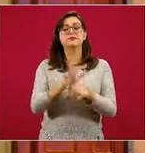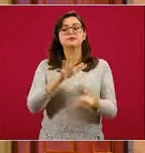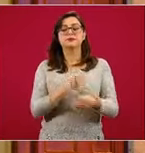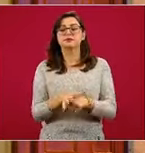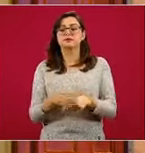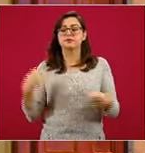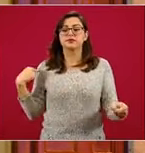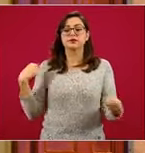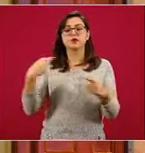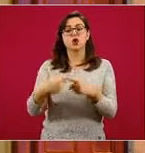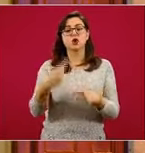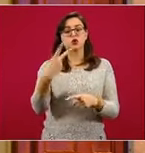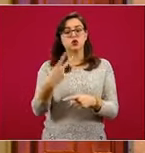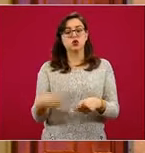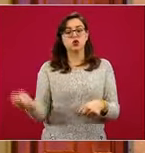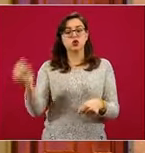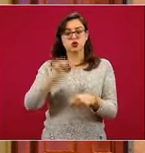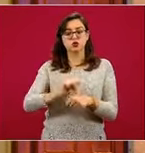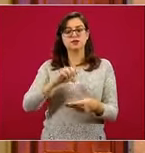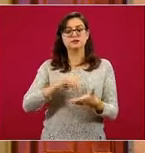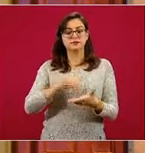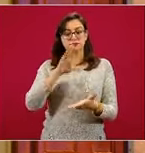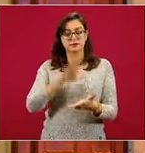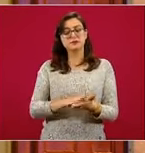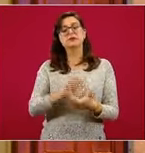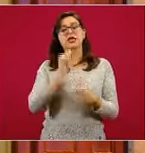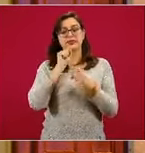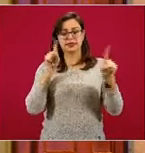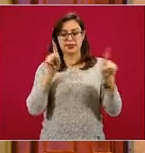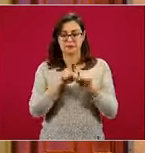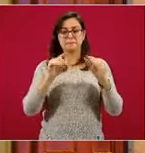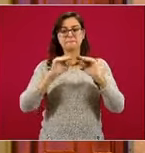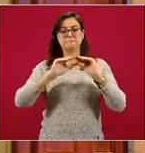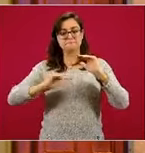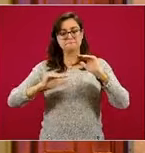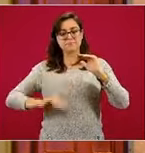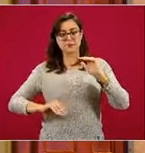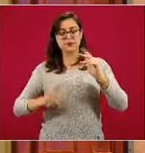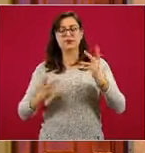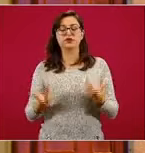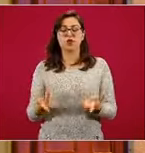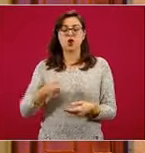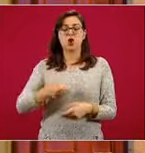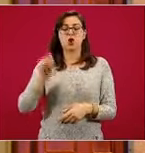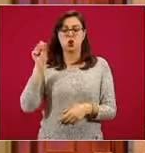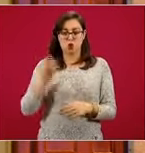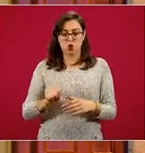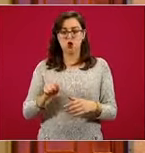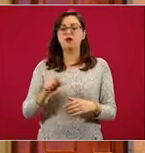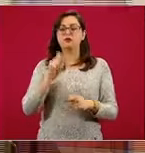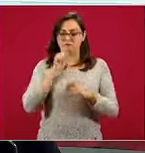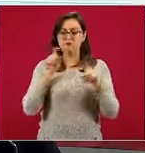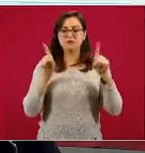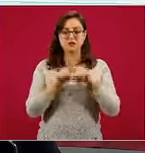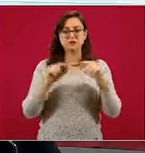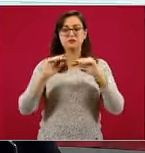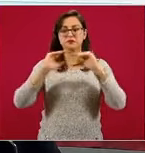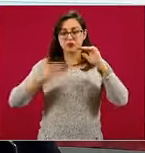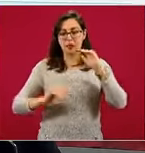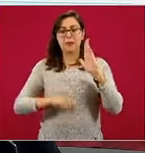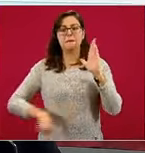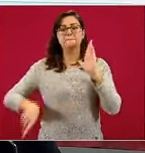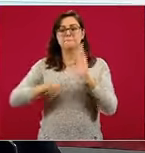las 2 últimas semanas graficadas también tenía un descenso. Para el día de hoy ese descenso se mantiene en un